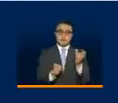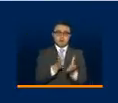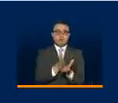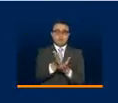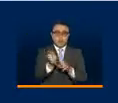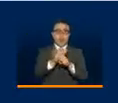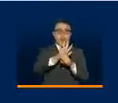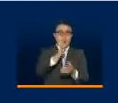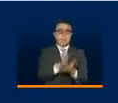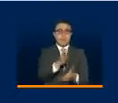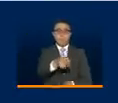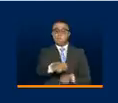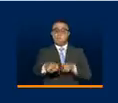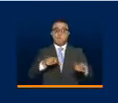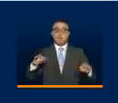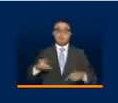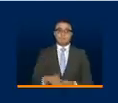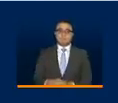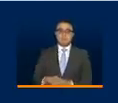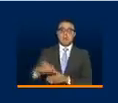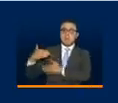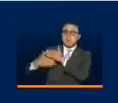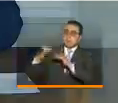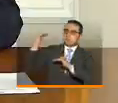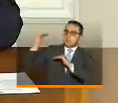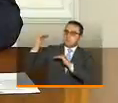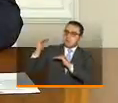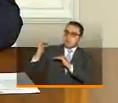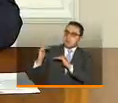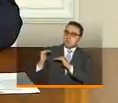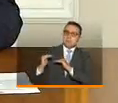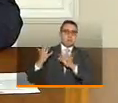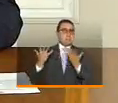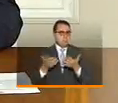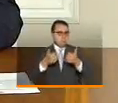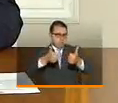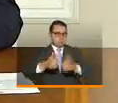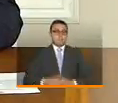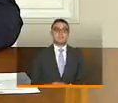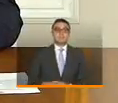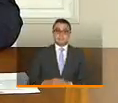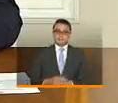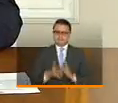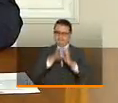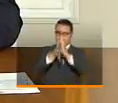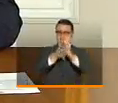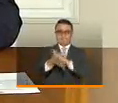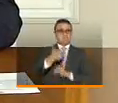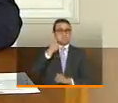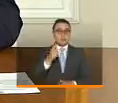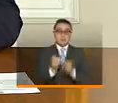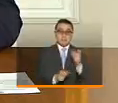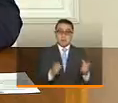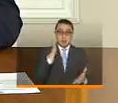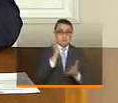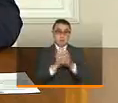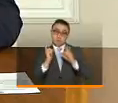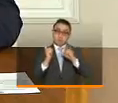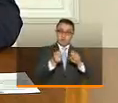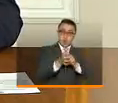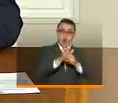89.582. Se han ido reduciendo en los últimos días. También quisiera destacar que del total de las personas agredidas por